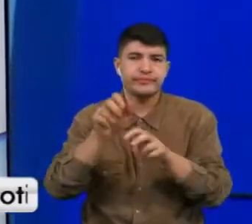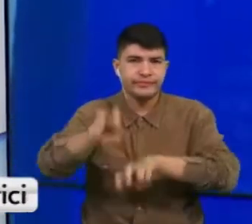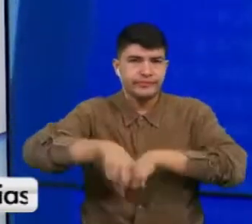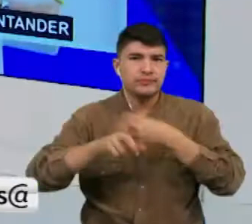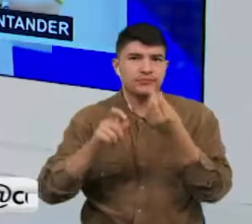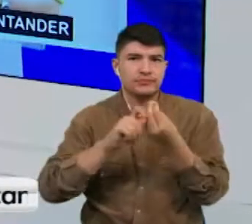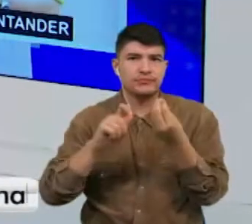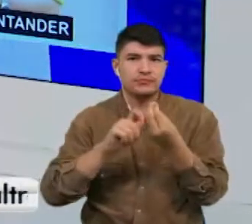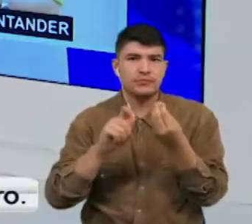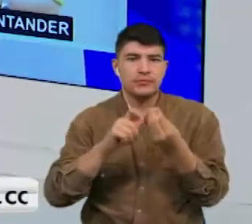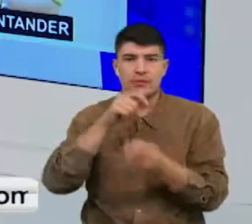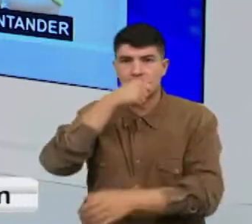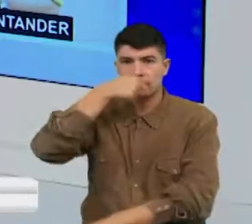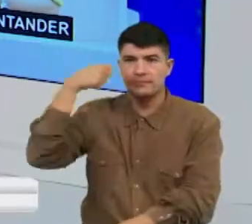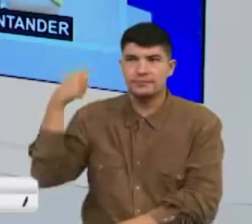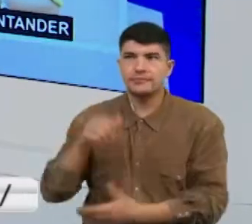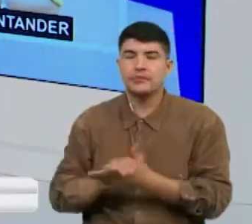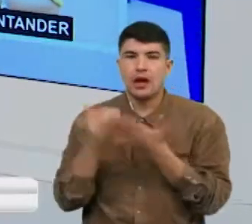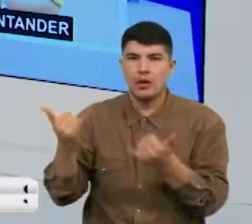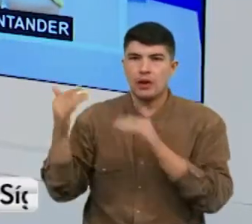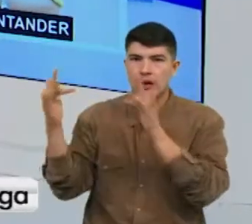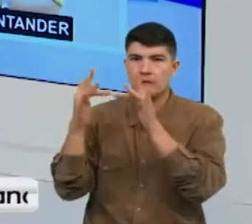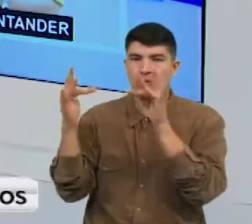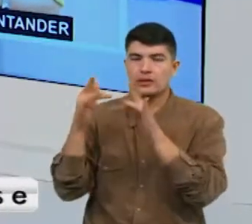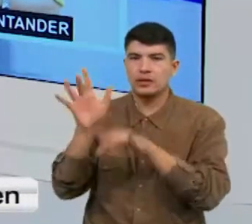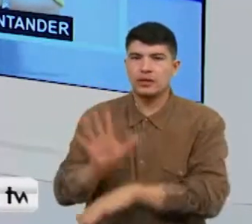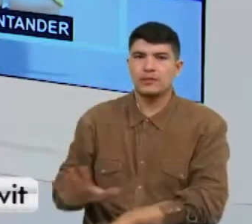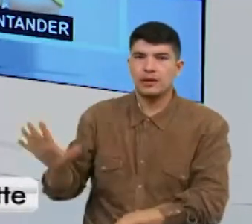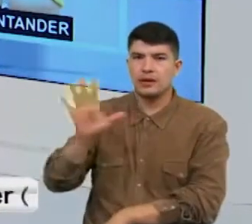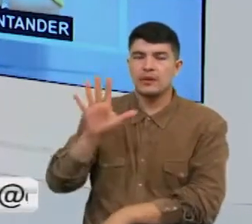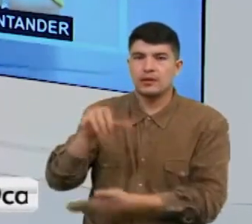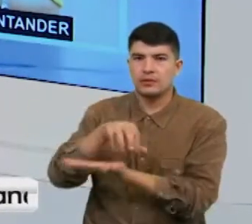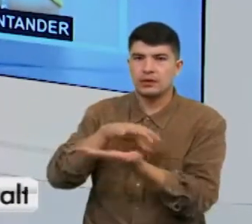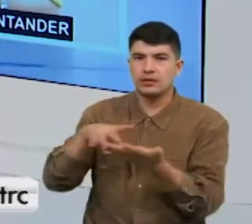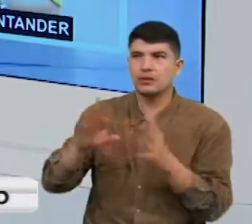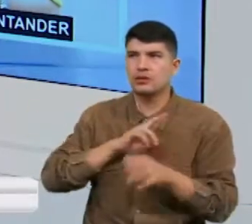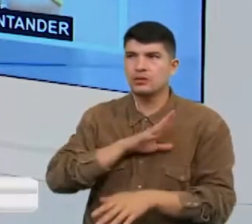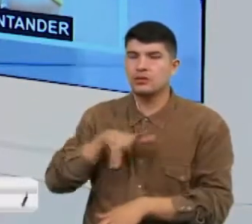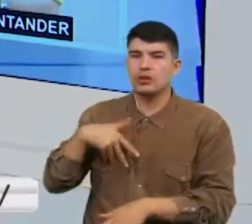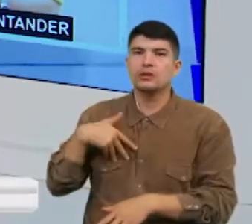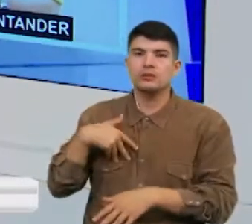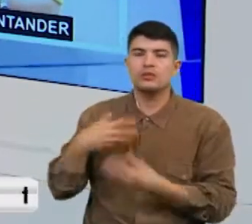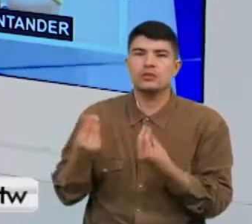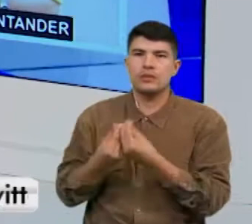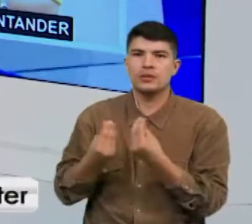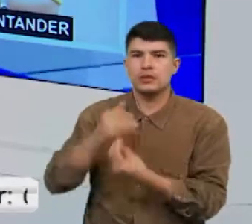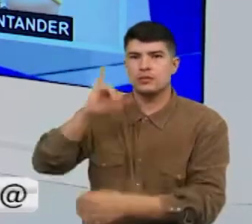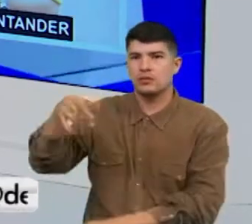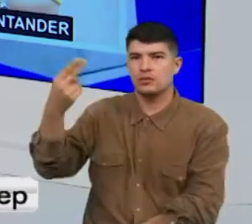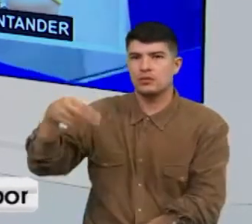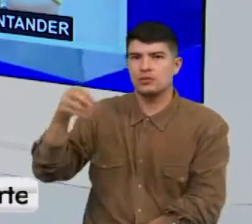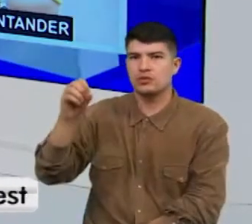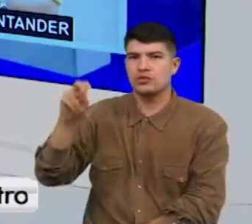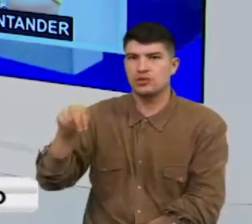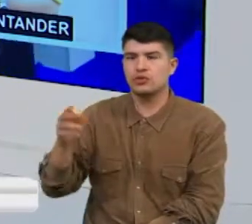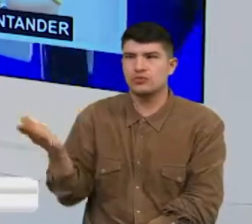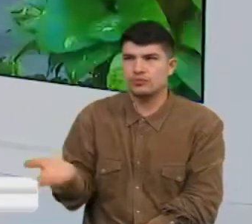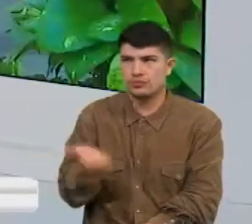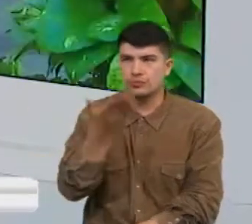Nos conectamos a esta hora en el departamento de Santander con nuestro compañero John López. John, buenas tardes.